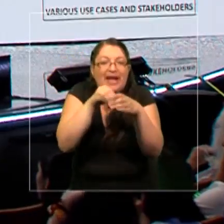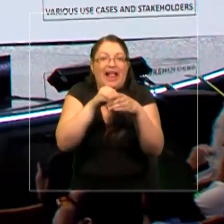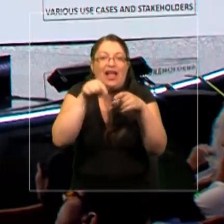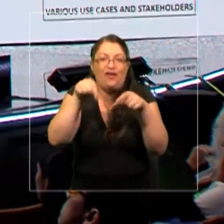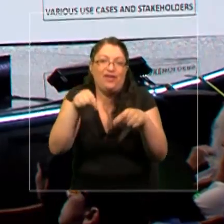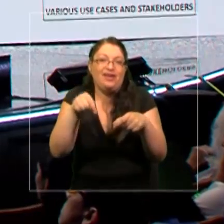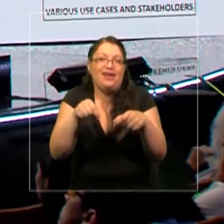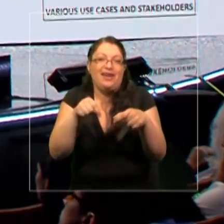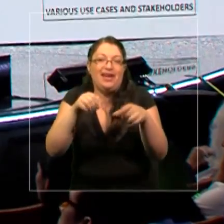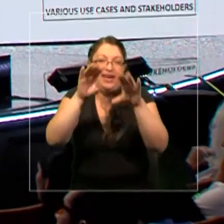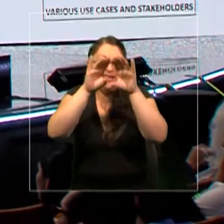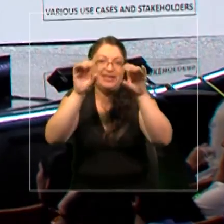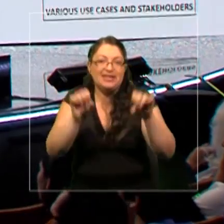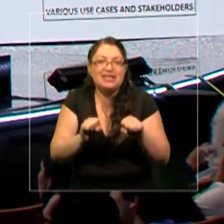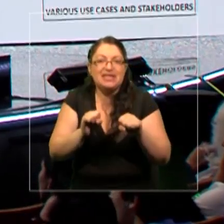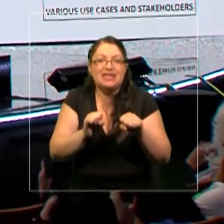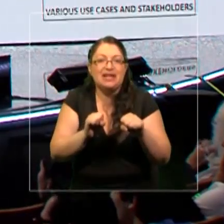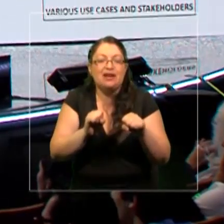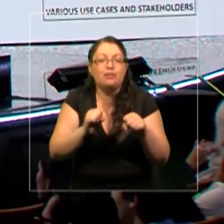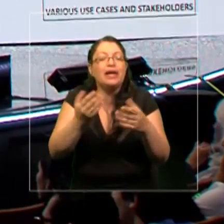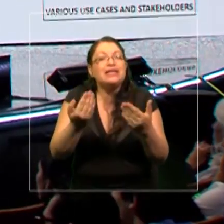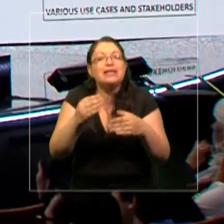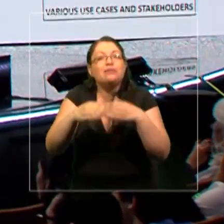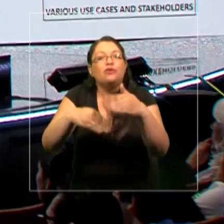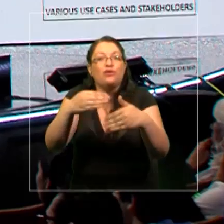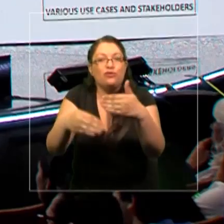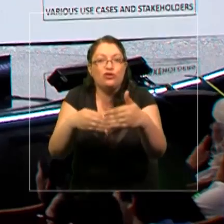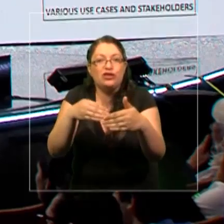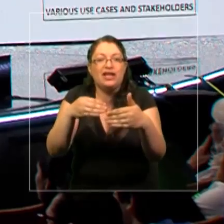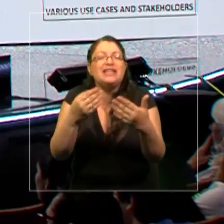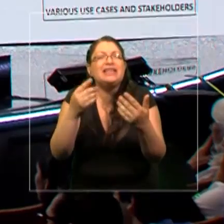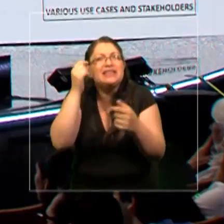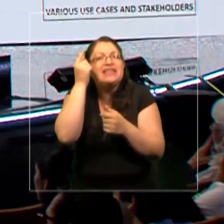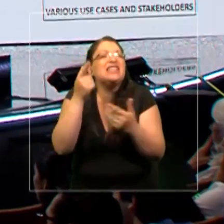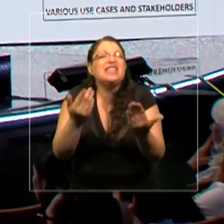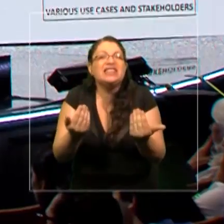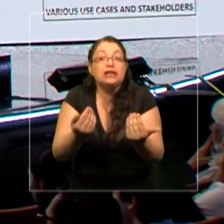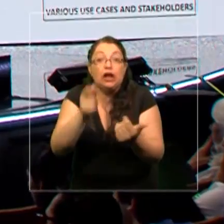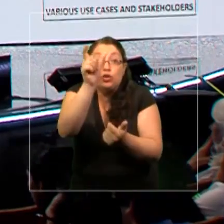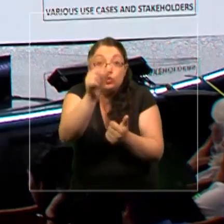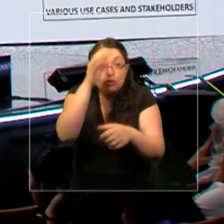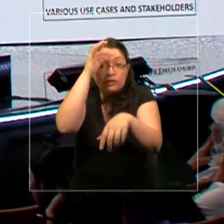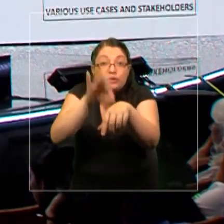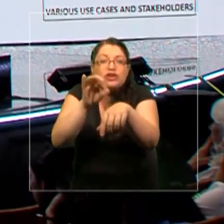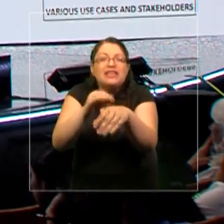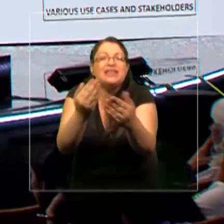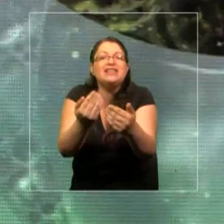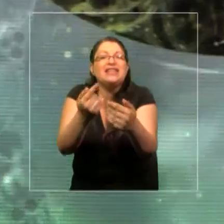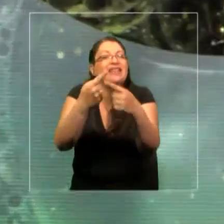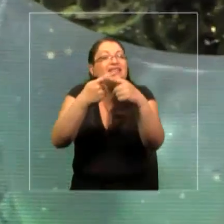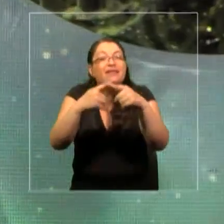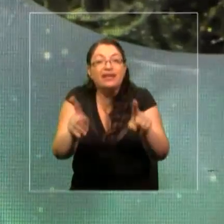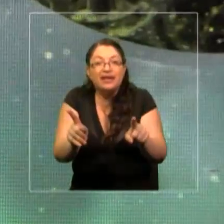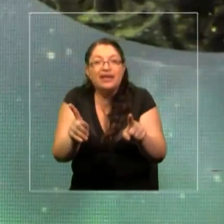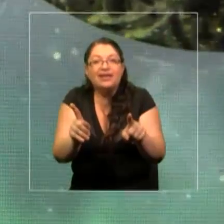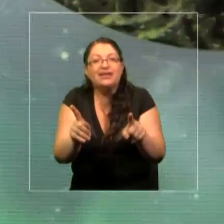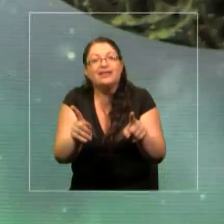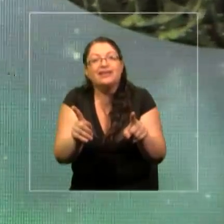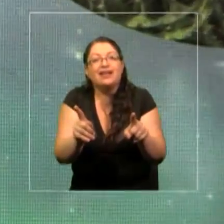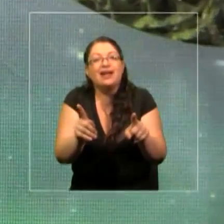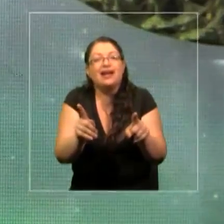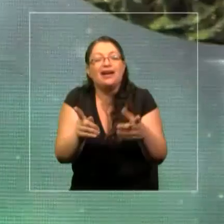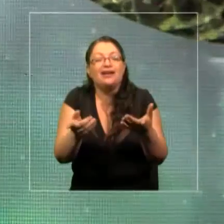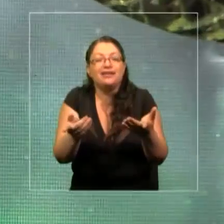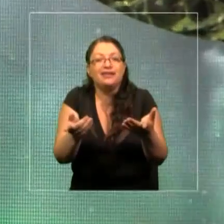de funcionar y que entiendan las necesidades. Lo que usted necesita como paciente va a ser ligeramente distinto a lo que es